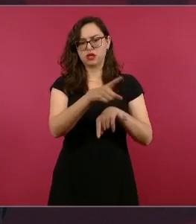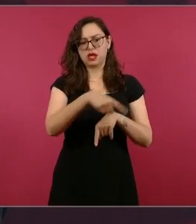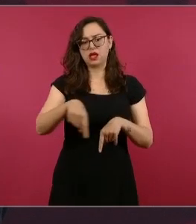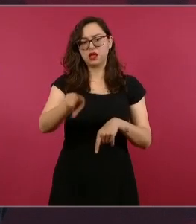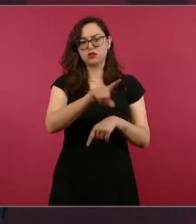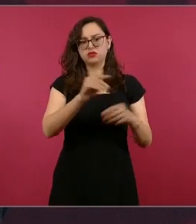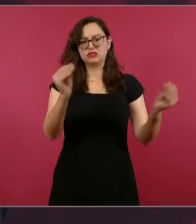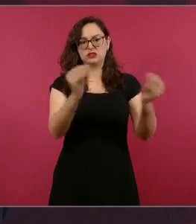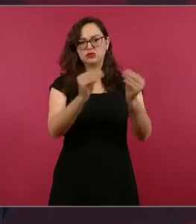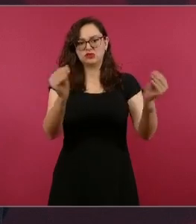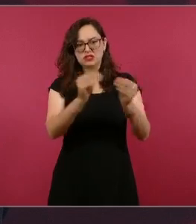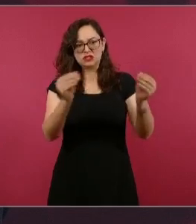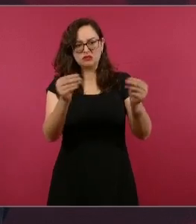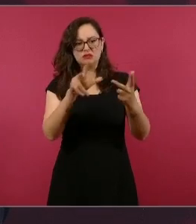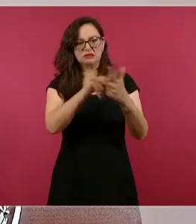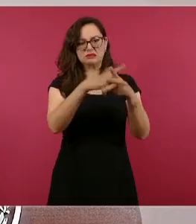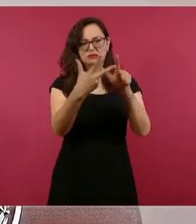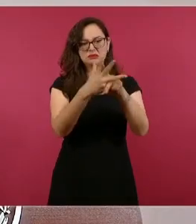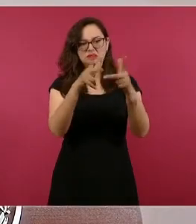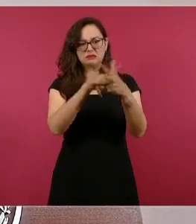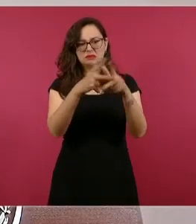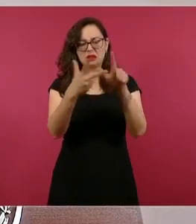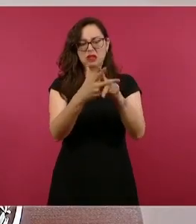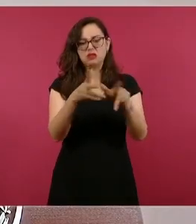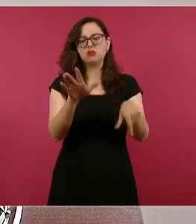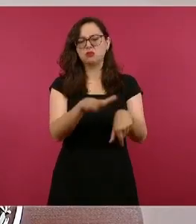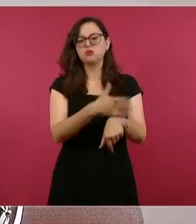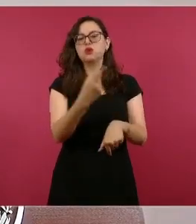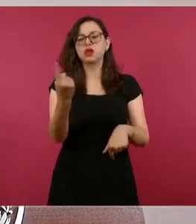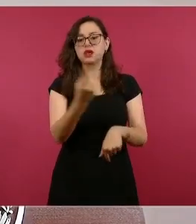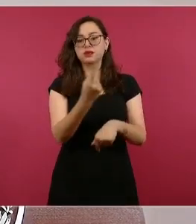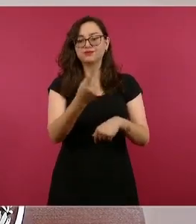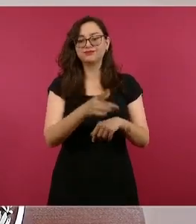2,500 millones de dólares. Se los repito,